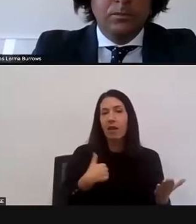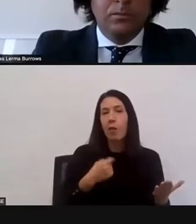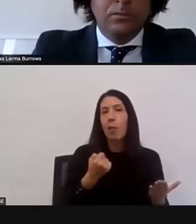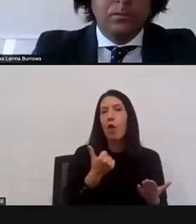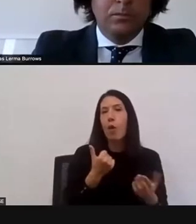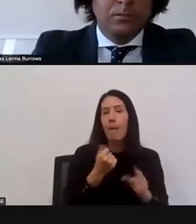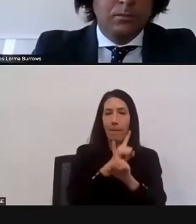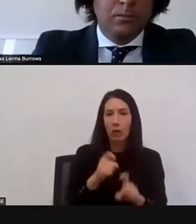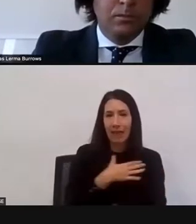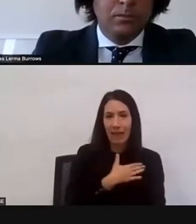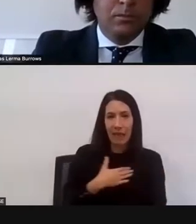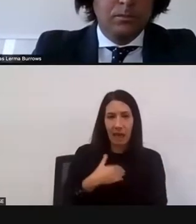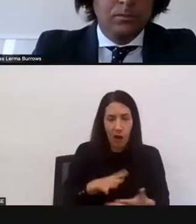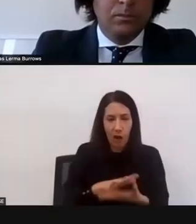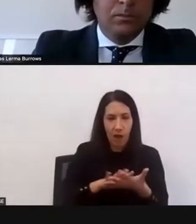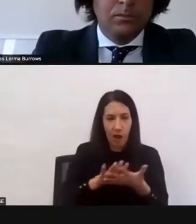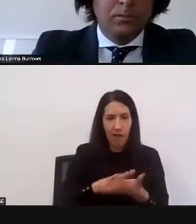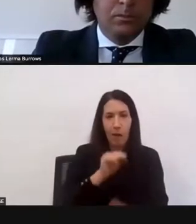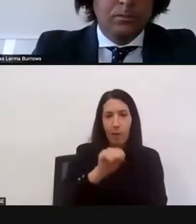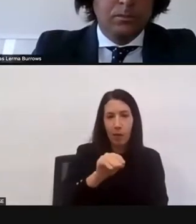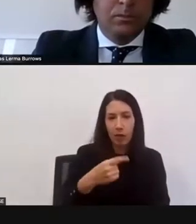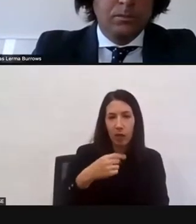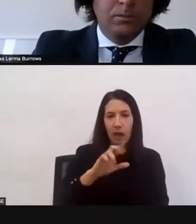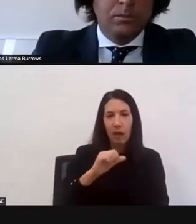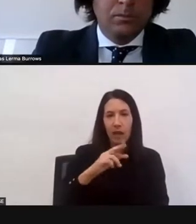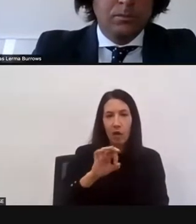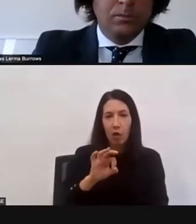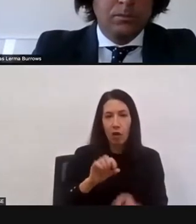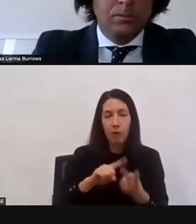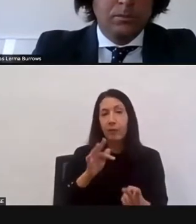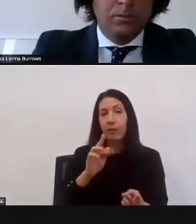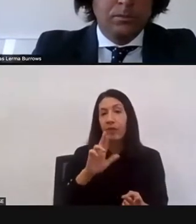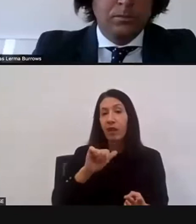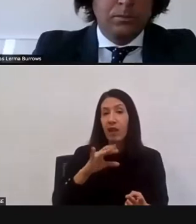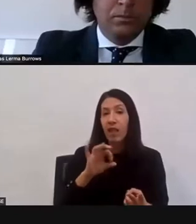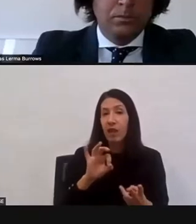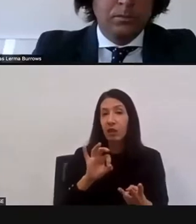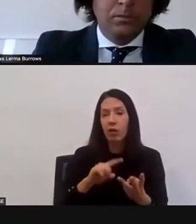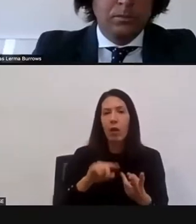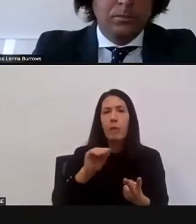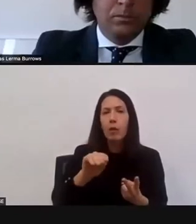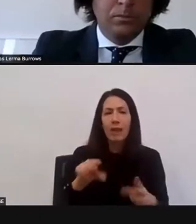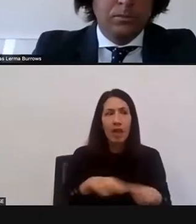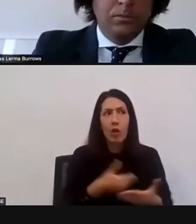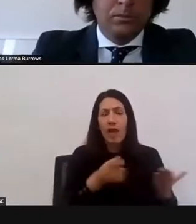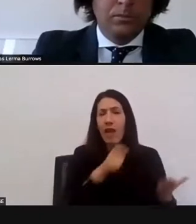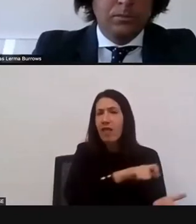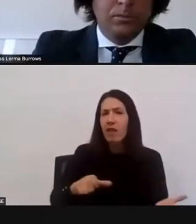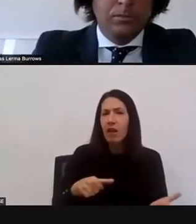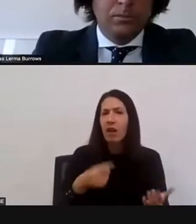yo enfocar ahora a Gregorio y a Francisco, ¿no? Es decir, ¿cómo se puede trabajar desde la sociedad civil